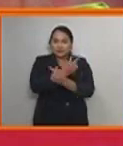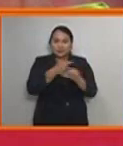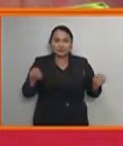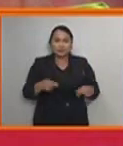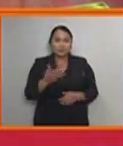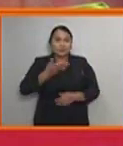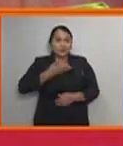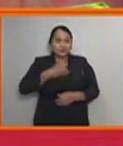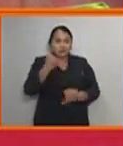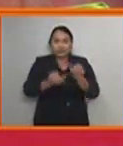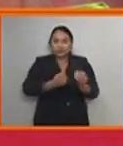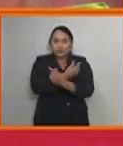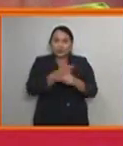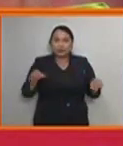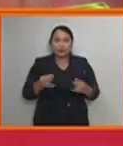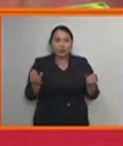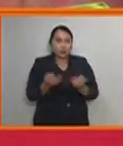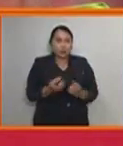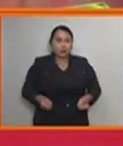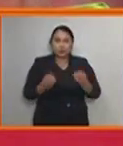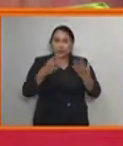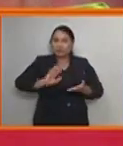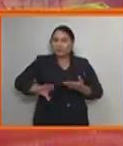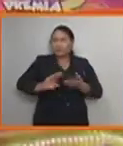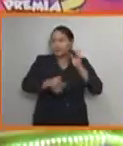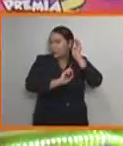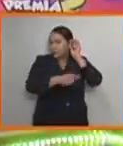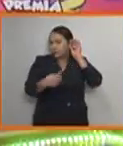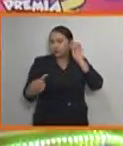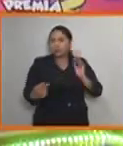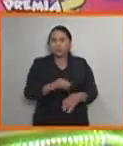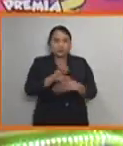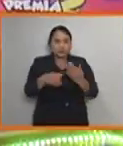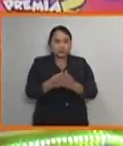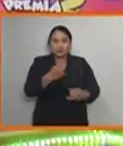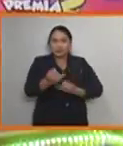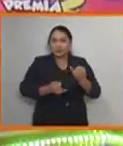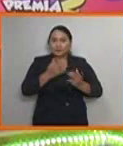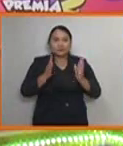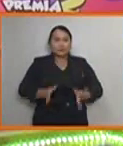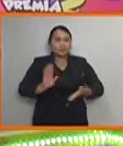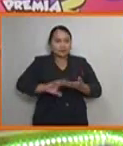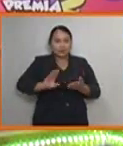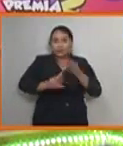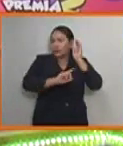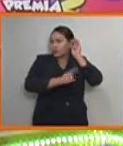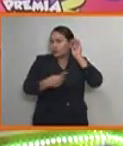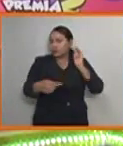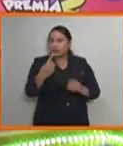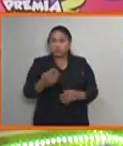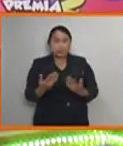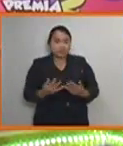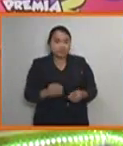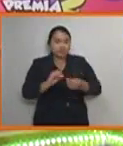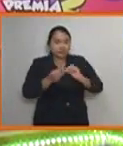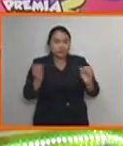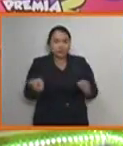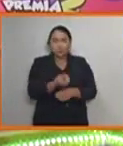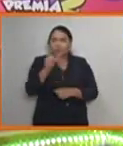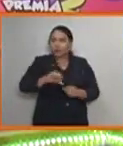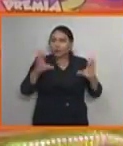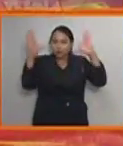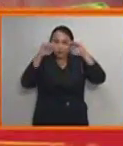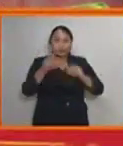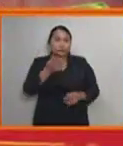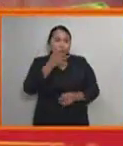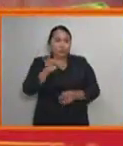Tienes una jugada gratis con el mismo monto que invertiste para la diaria. Y para todos nuestros jugadores de más uno que están esperando el número afortunado para esta noche, mucha suerte, porque